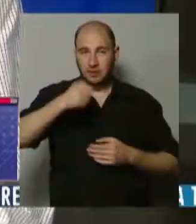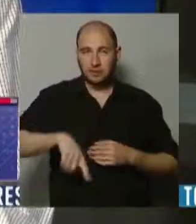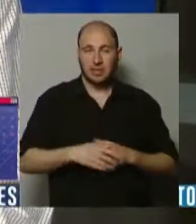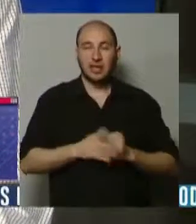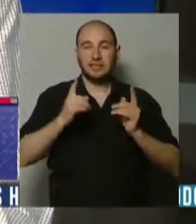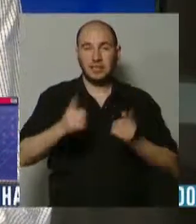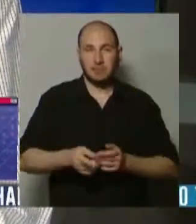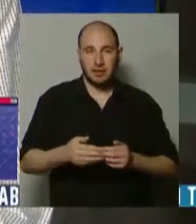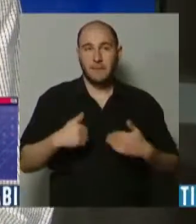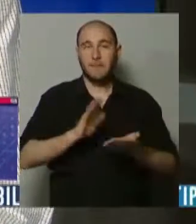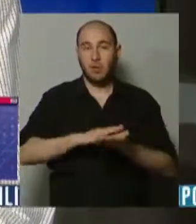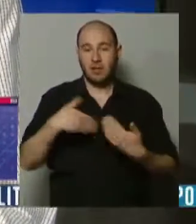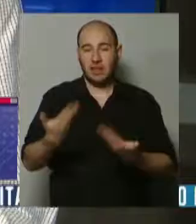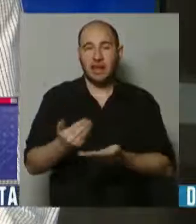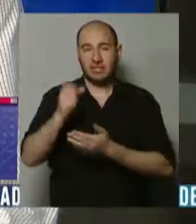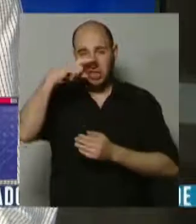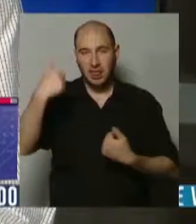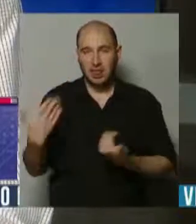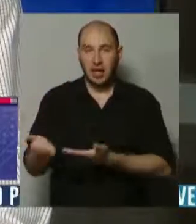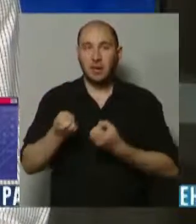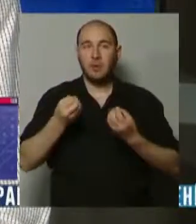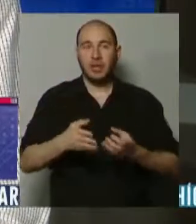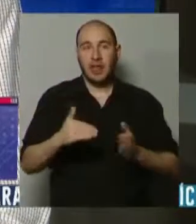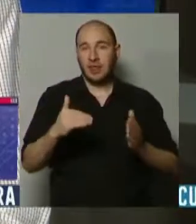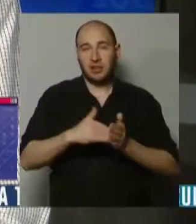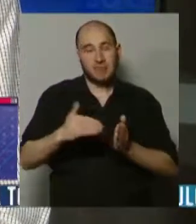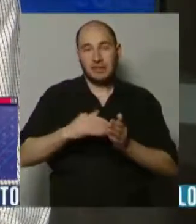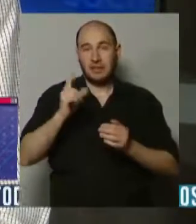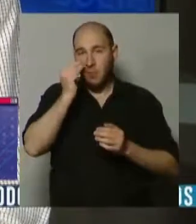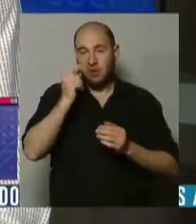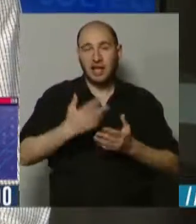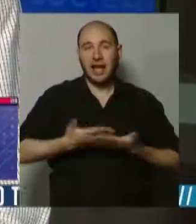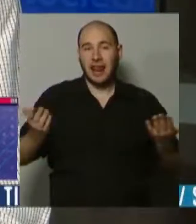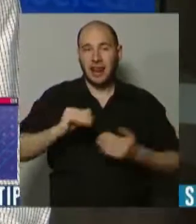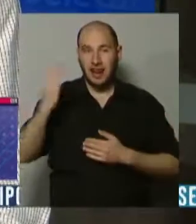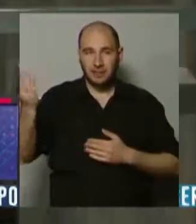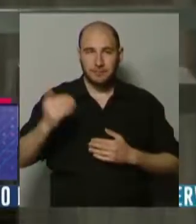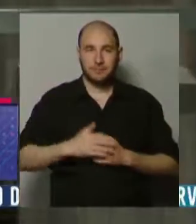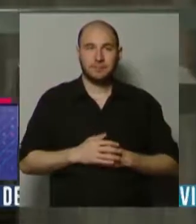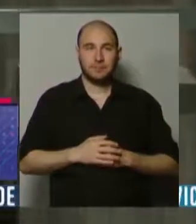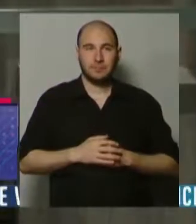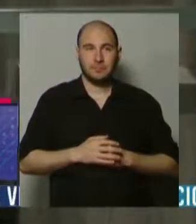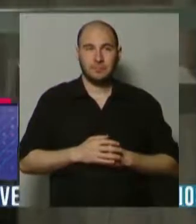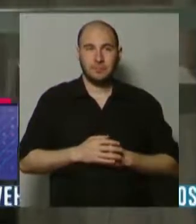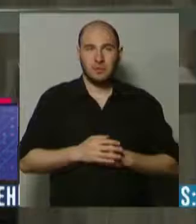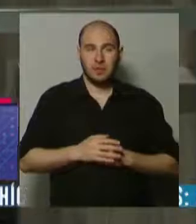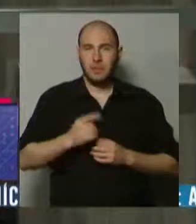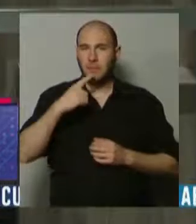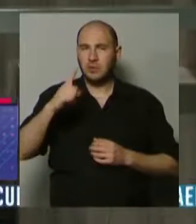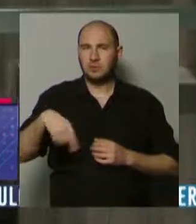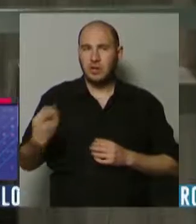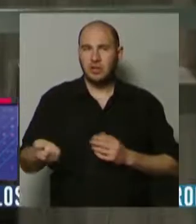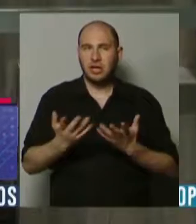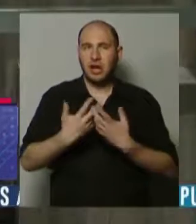poder también acercarle estas propuestas a la nación, porque está claro que dependemos mucho de las políticas macro en este sentido. Claro. La siguiente pregunta